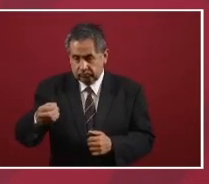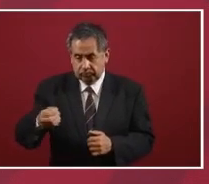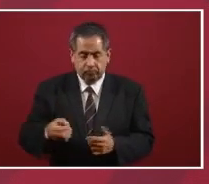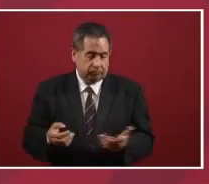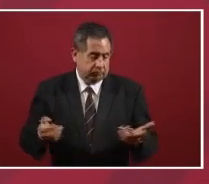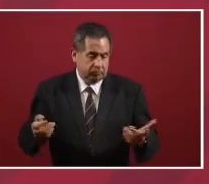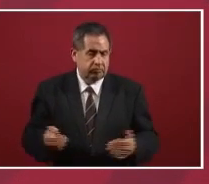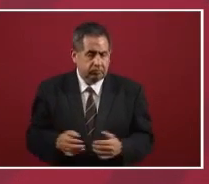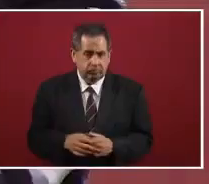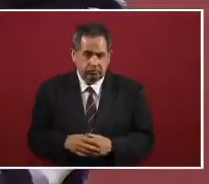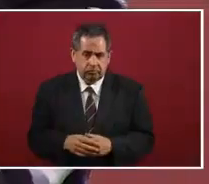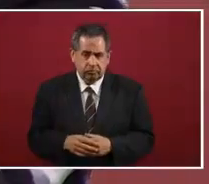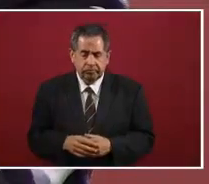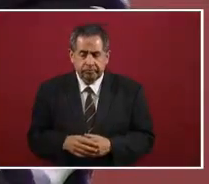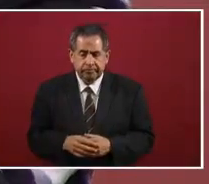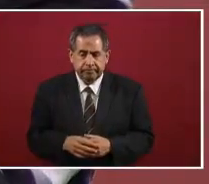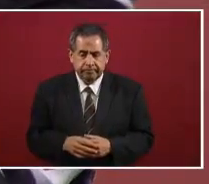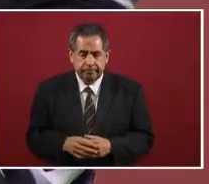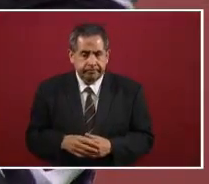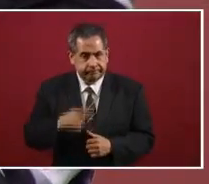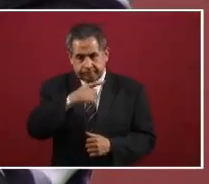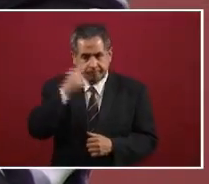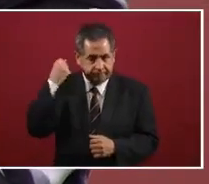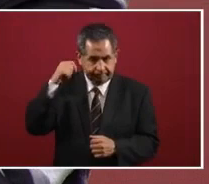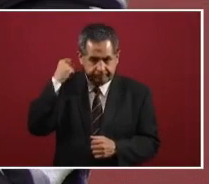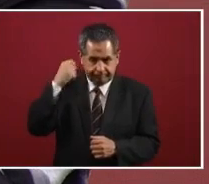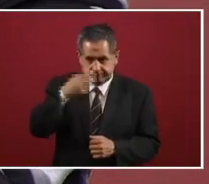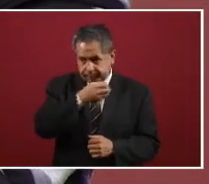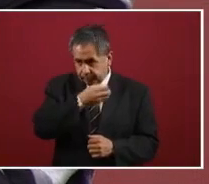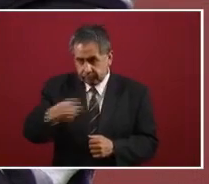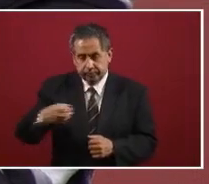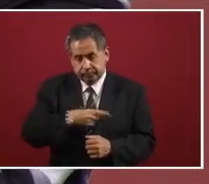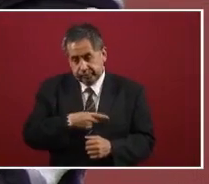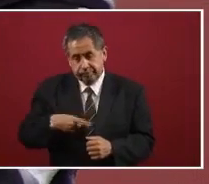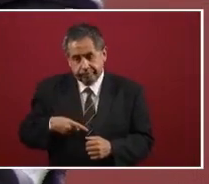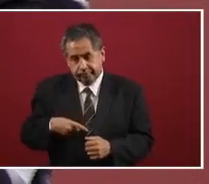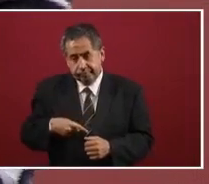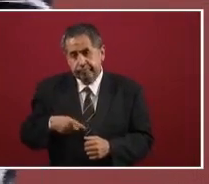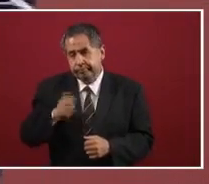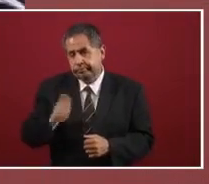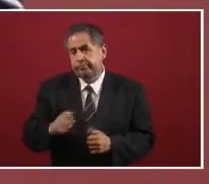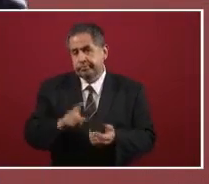porque había una situación